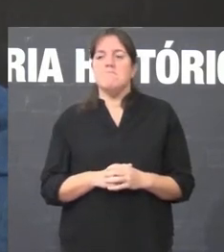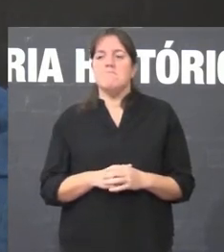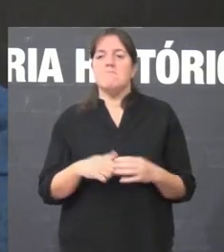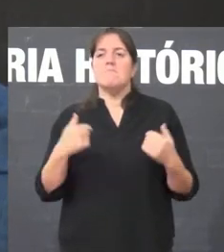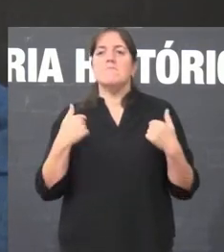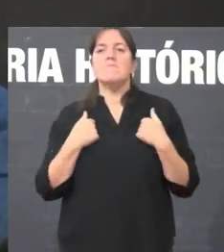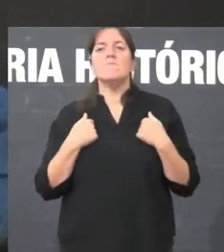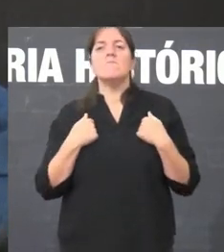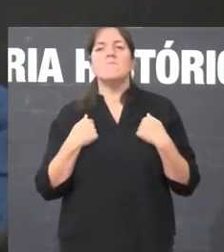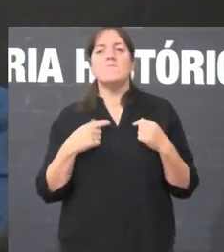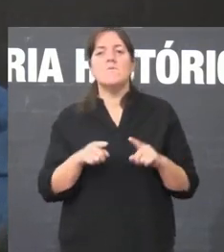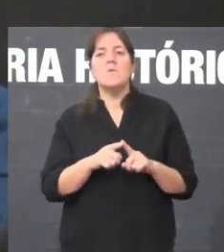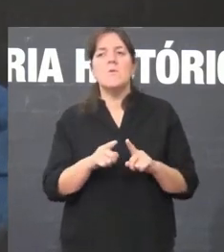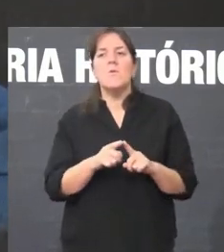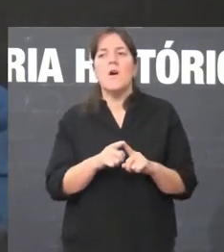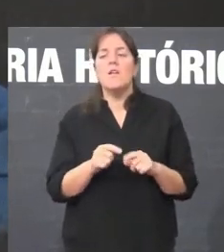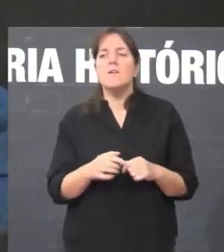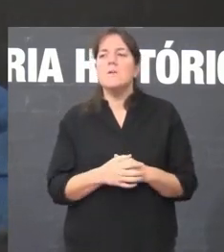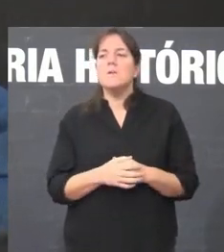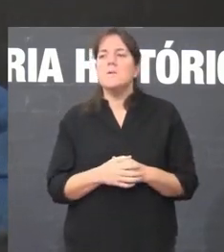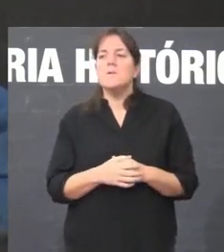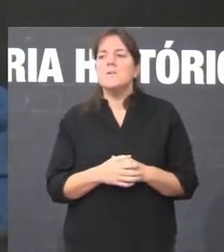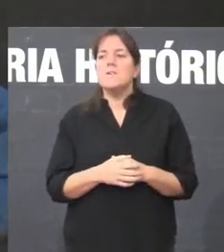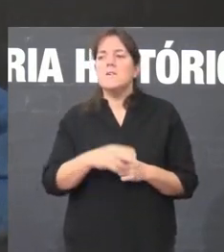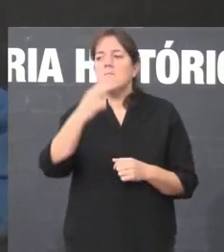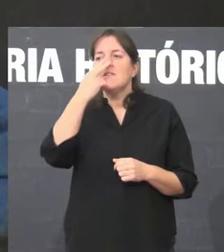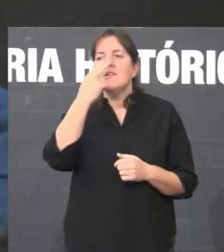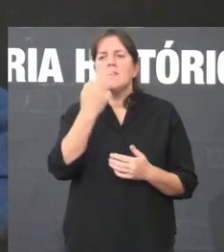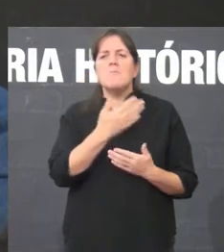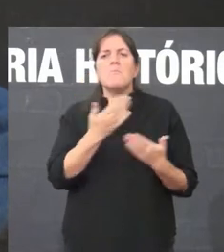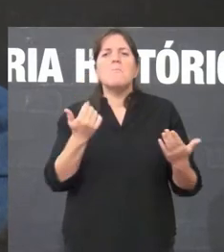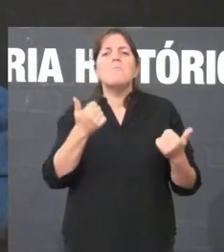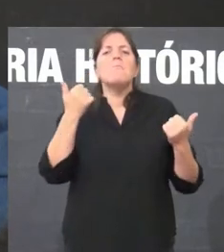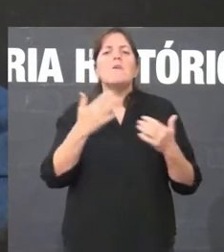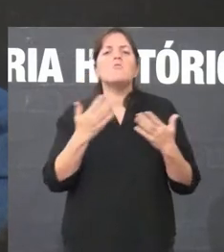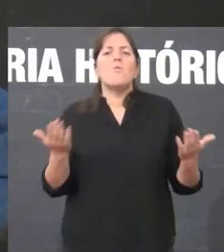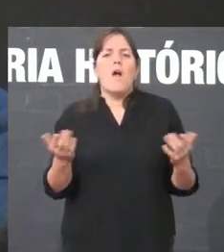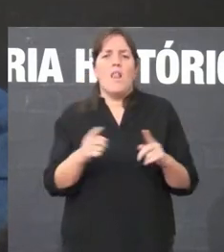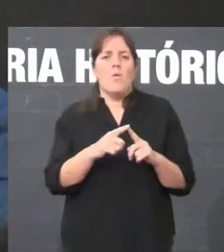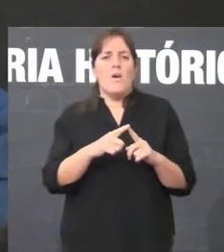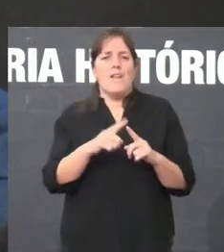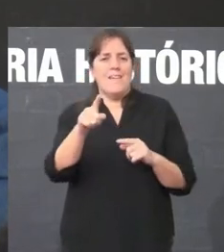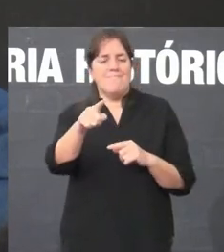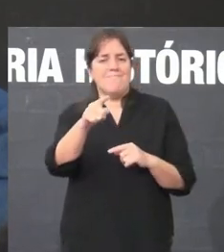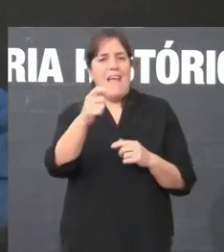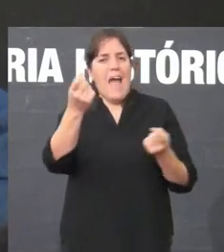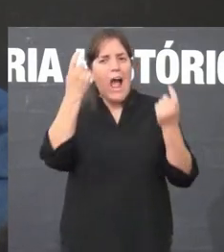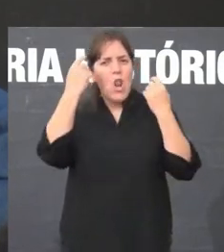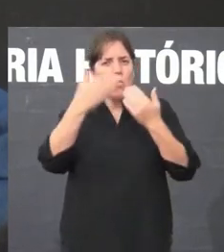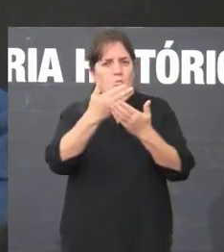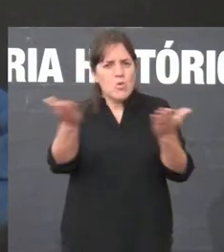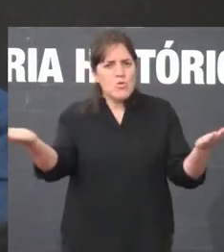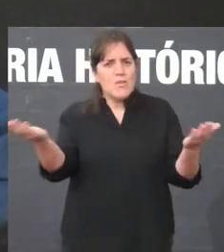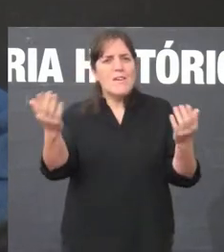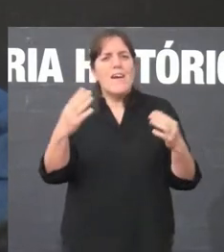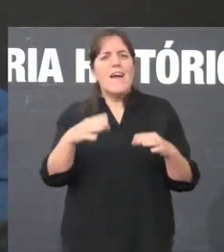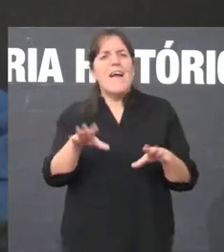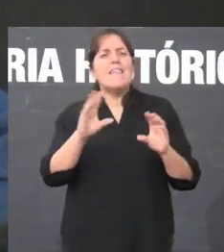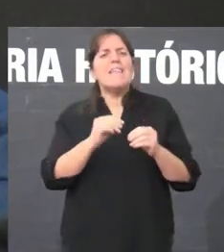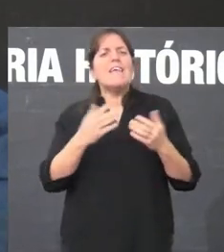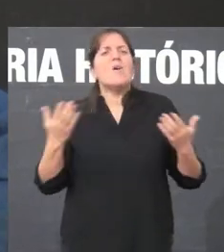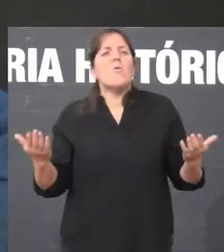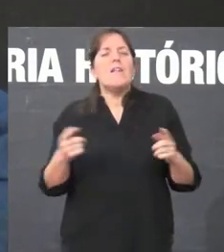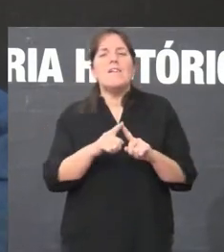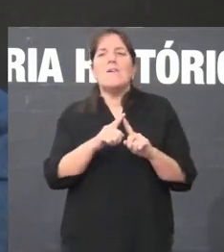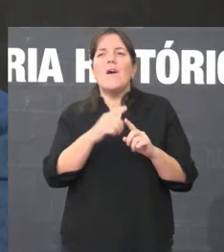siempre tenía interés que los estudiantes entendieran que la historia no tiene